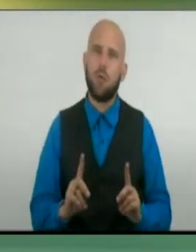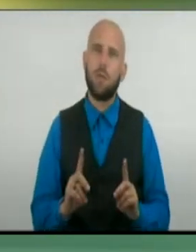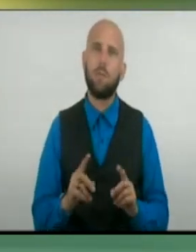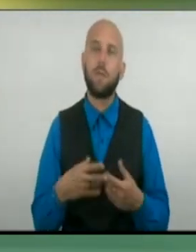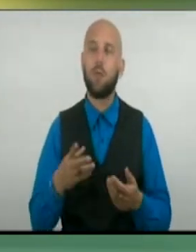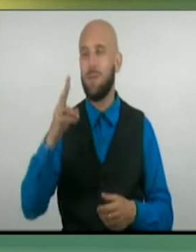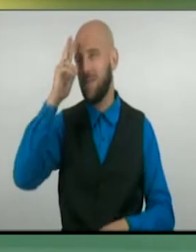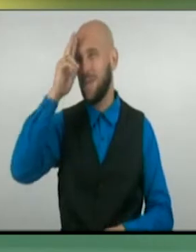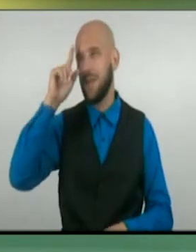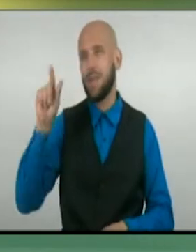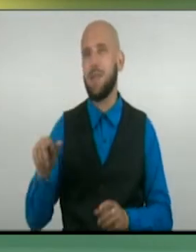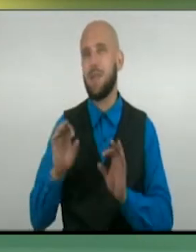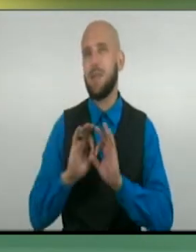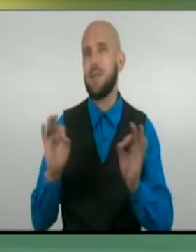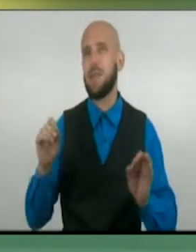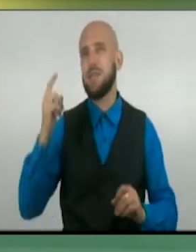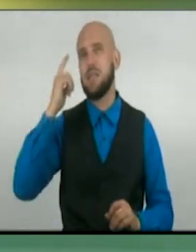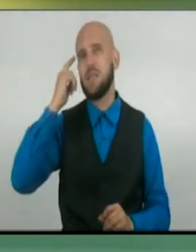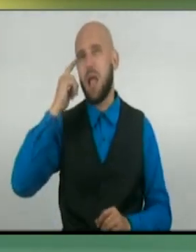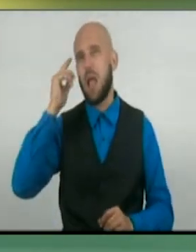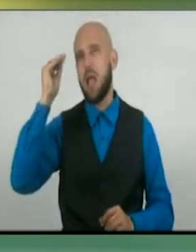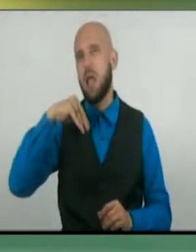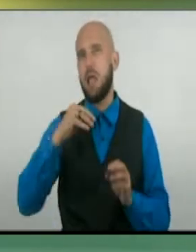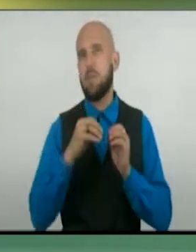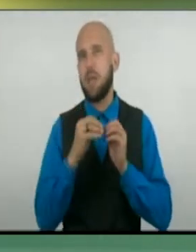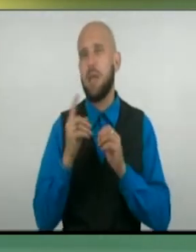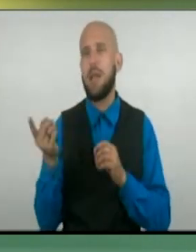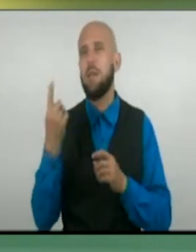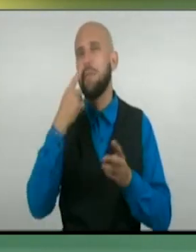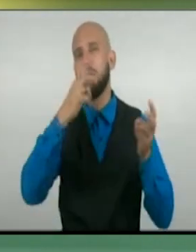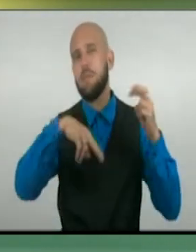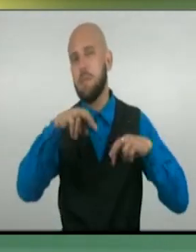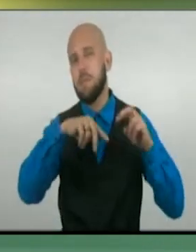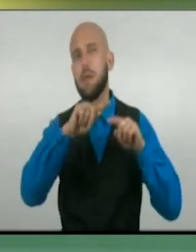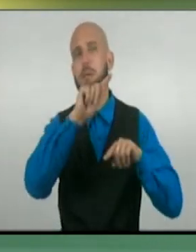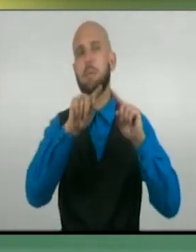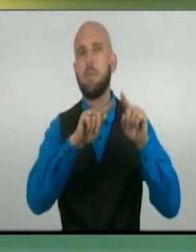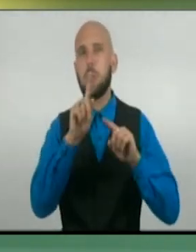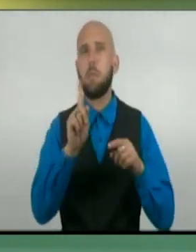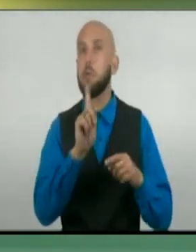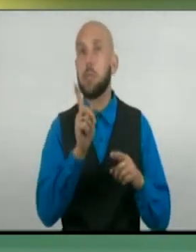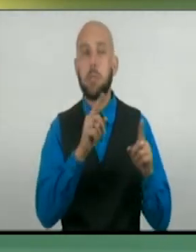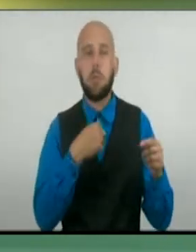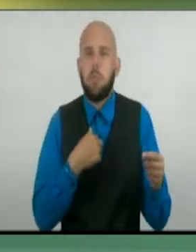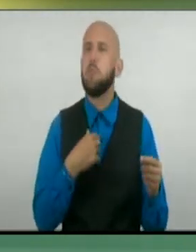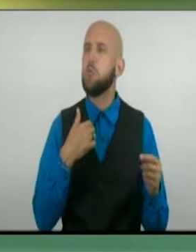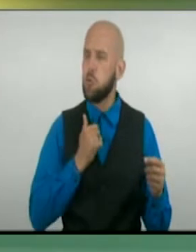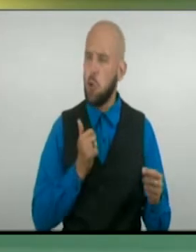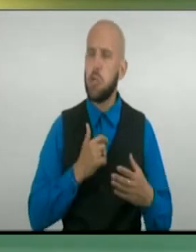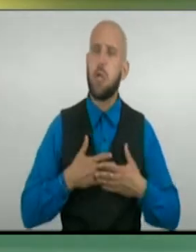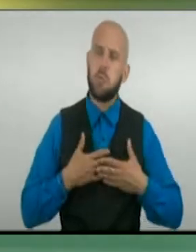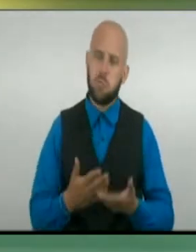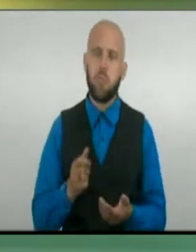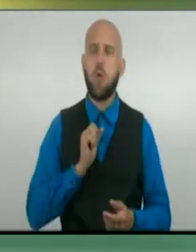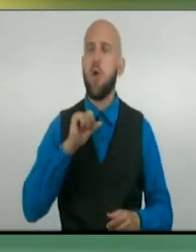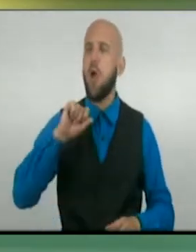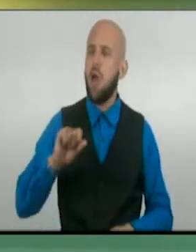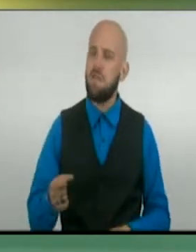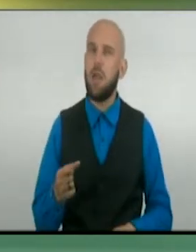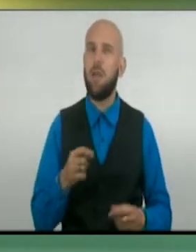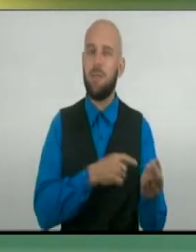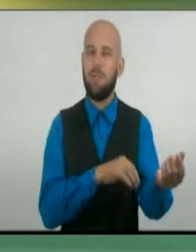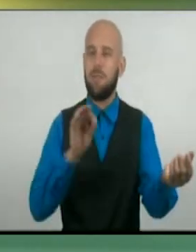seleccionan lo hacen exhaustivamente para poder cuidar la salud de esa persona y sobre todo también del que se va a transfundir